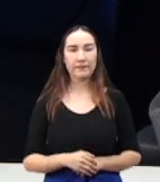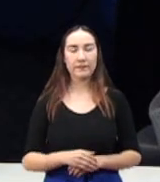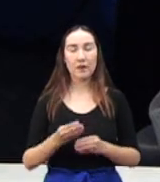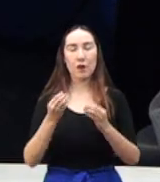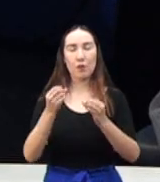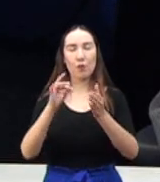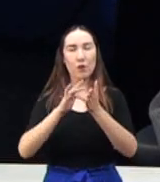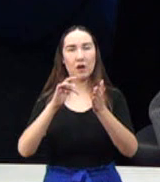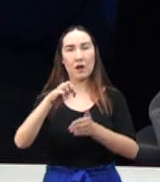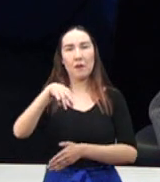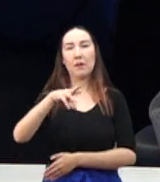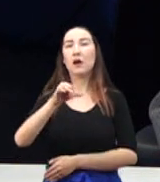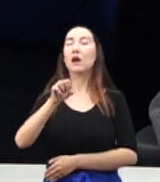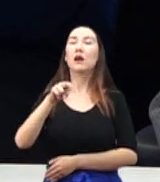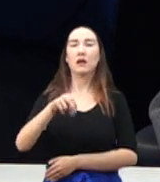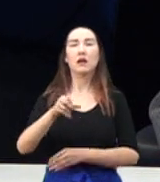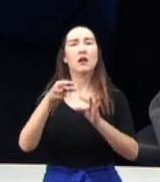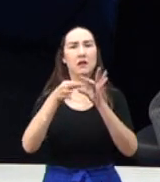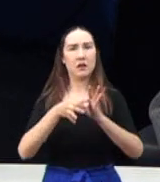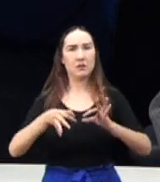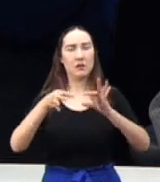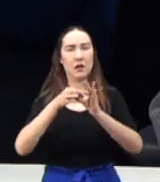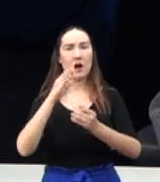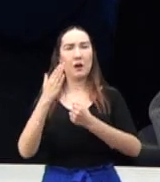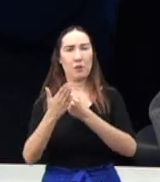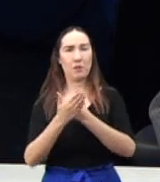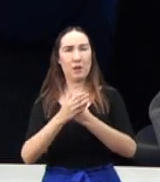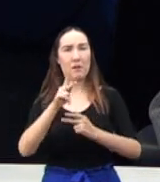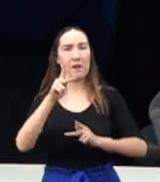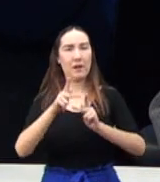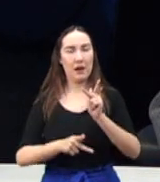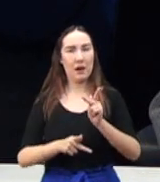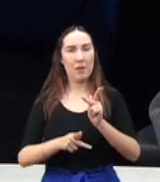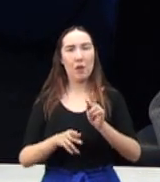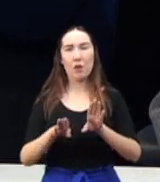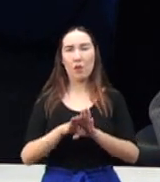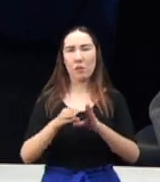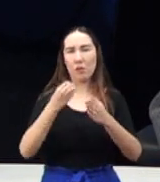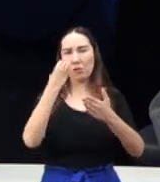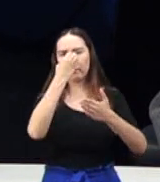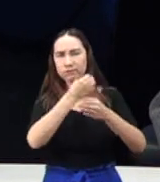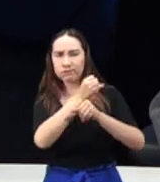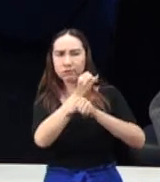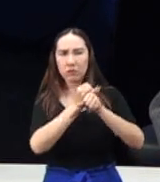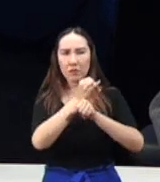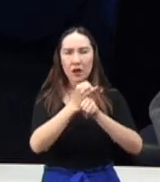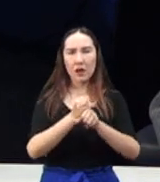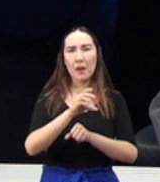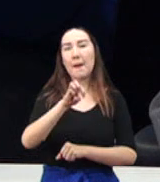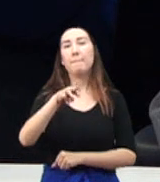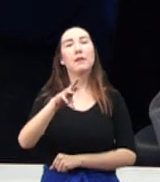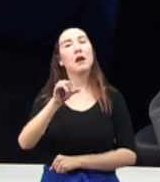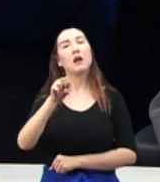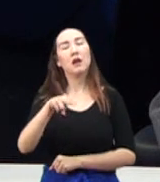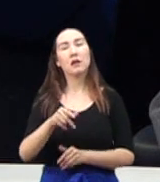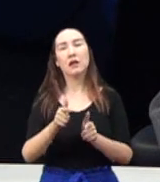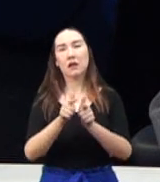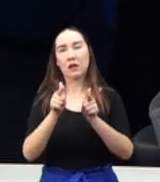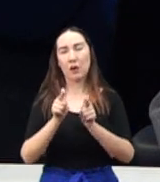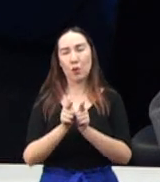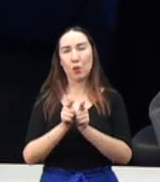Gracias, Martín. Platicaremos sobre este tema después de la pausa. Trataremos de analizar los dichos del diputado Martín Juárez Córdoba del Partido